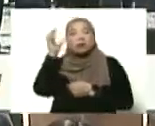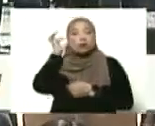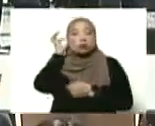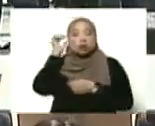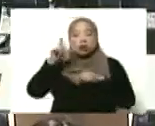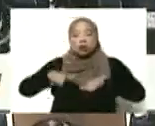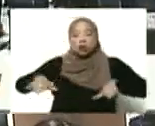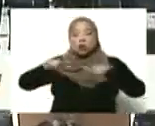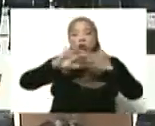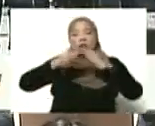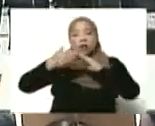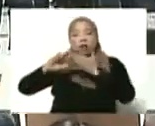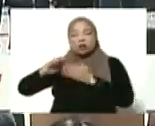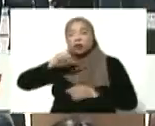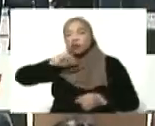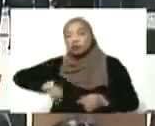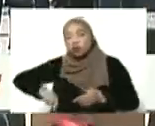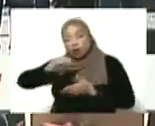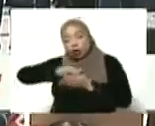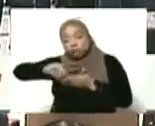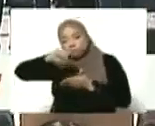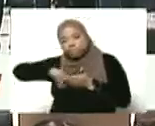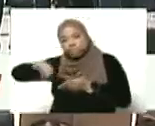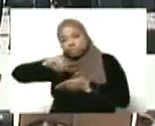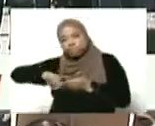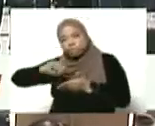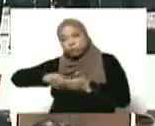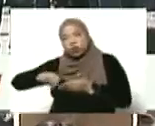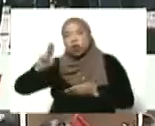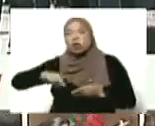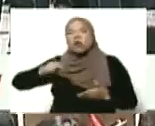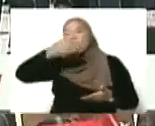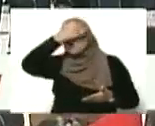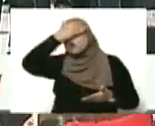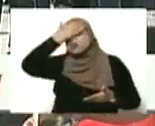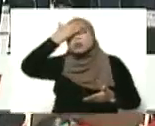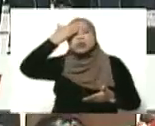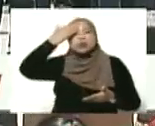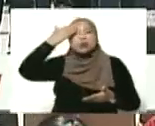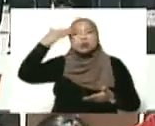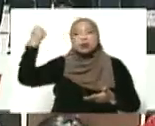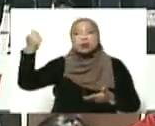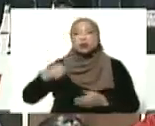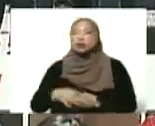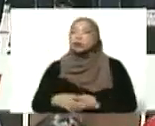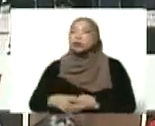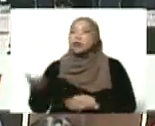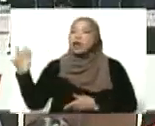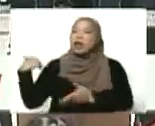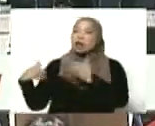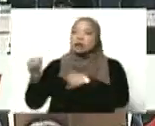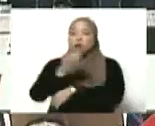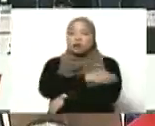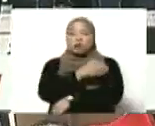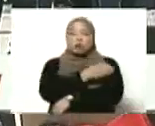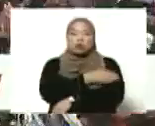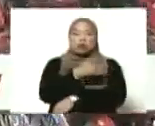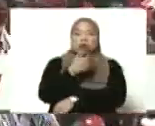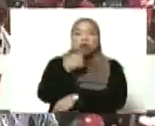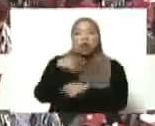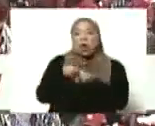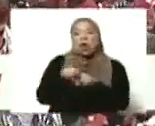hay que escribirla. Si no la escribimos nosotros, la van a escribir los que dijeron que Colón descubrió América.